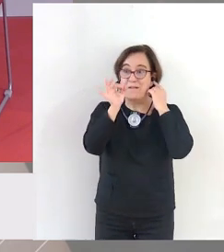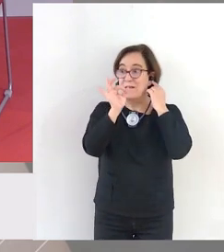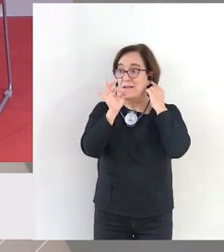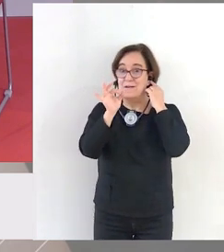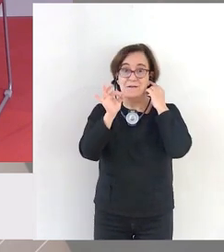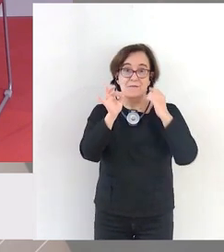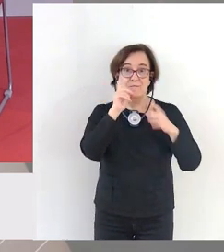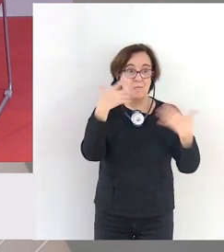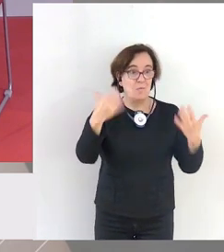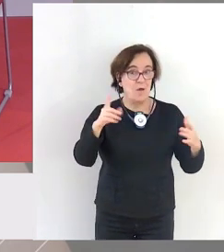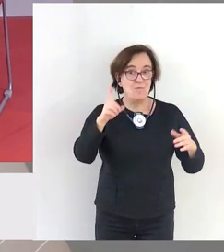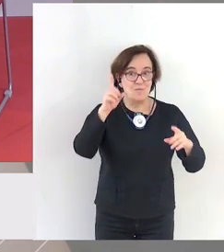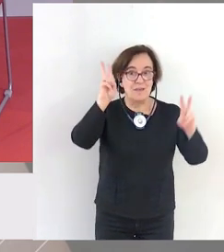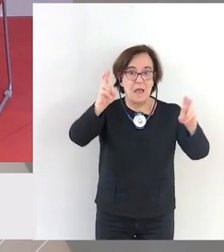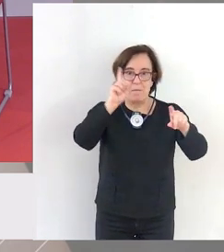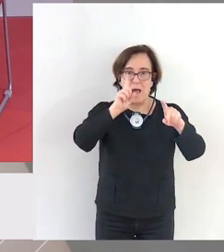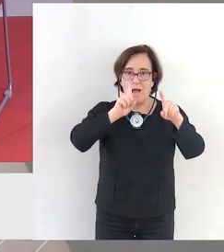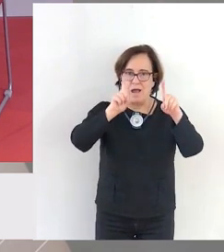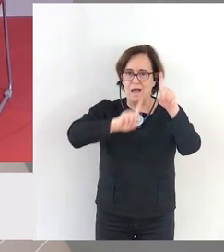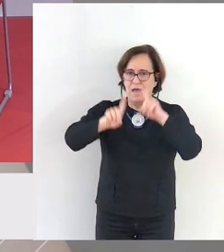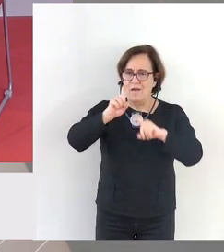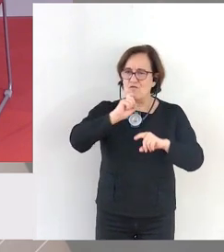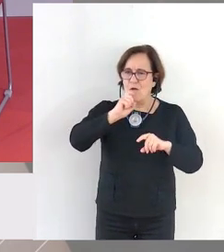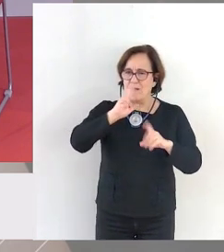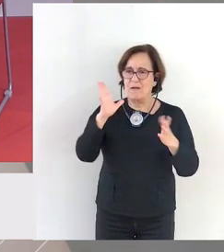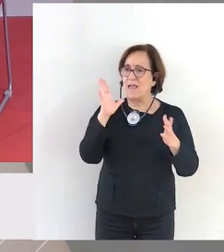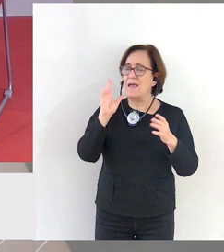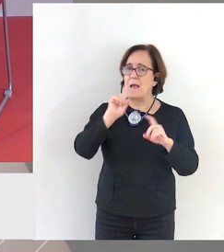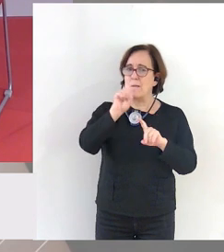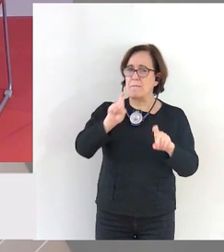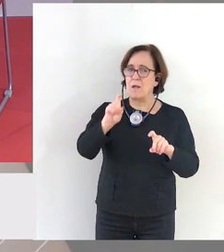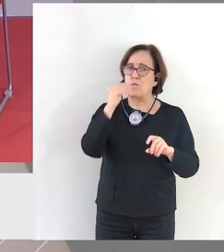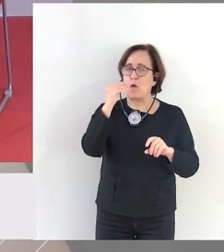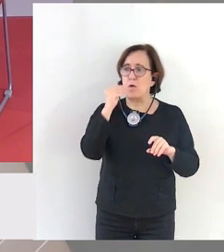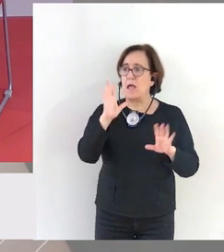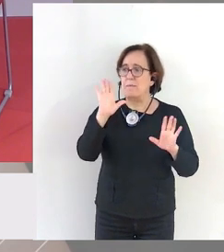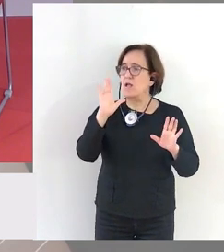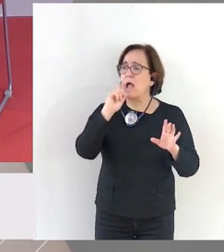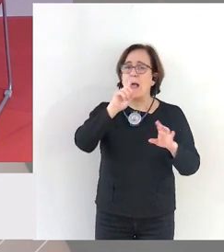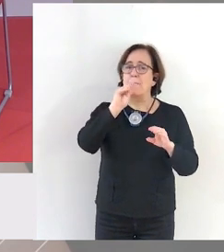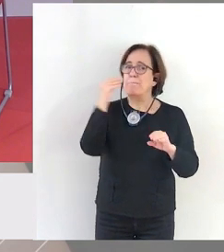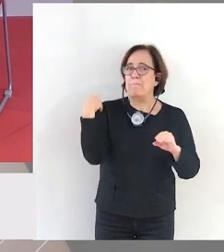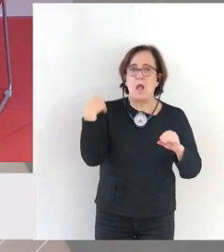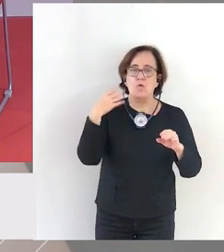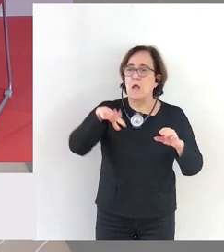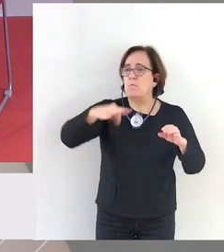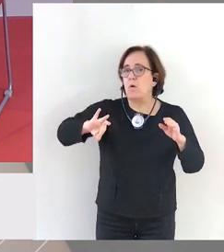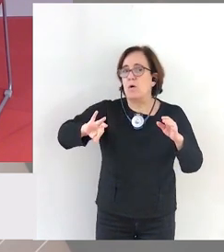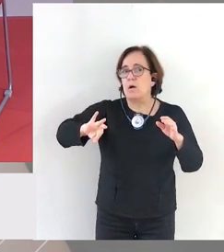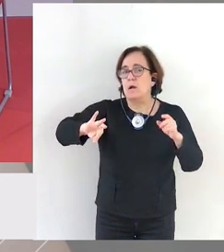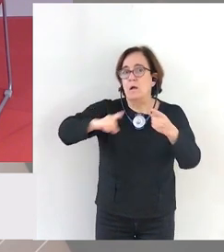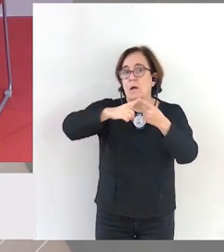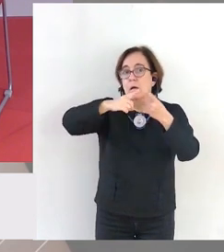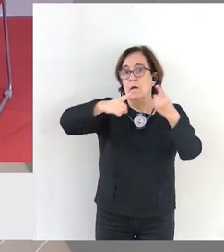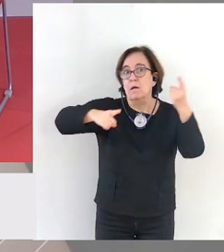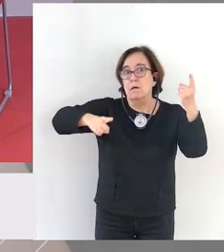tomo muy complicado creo que sí que la pregunta ha sido muy buena pero creo que es una pregunta que puede requerir una